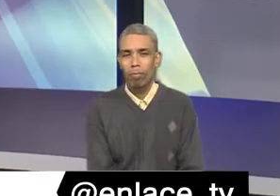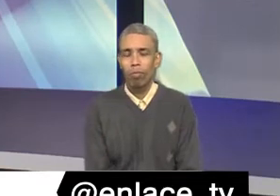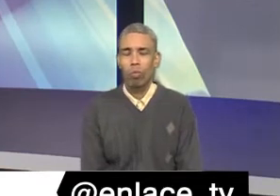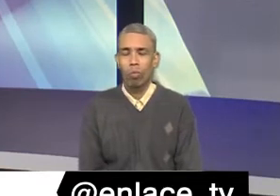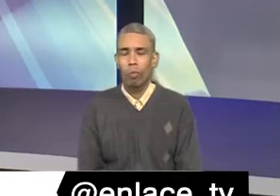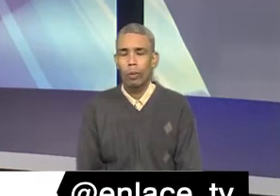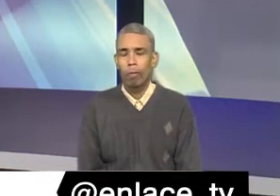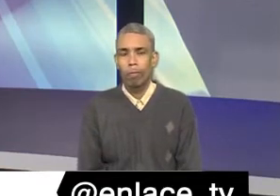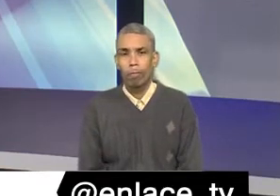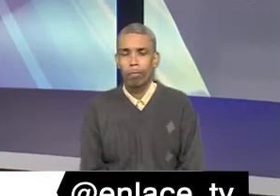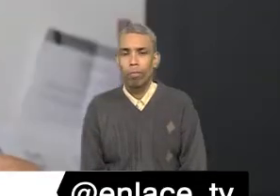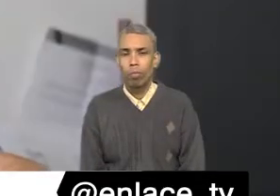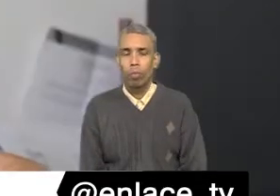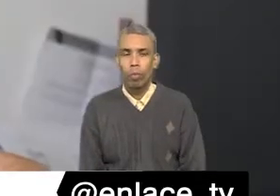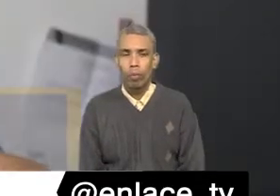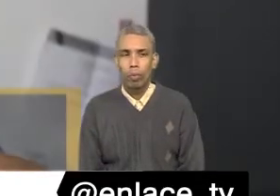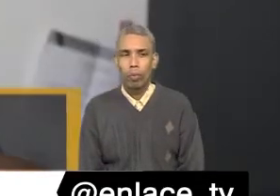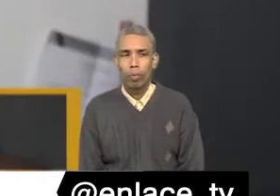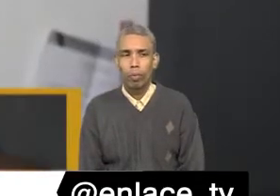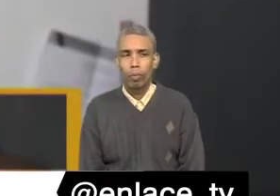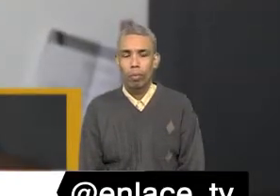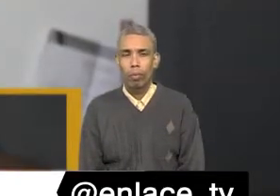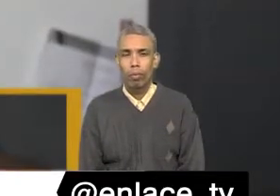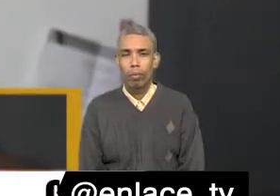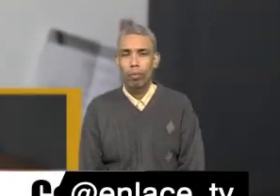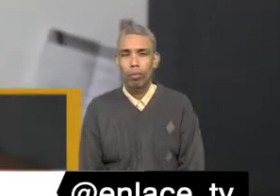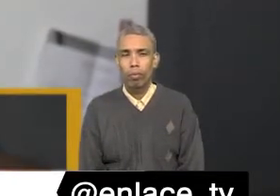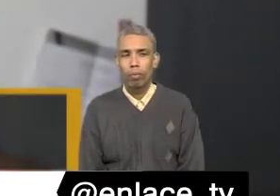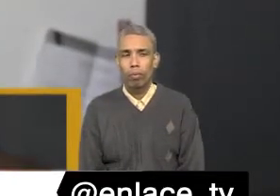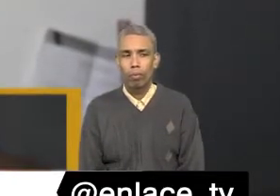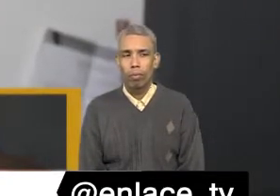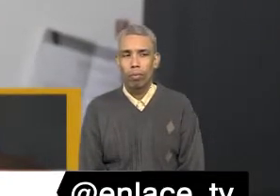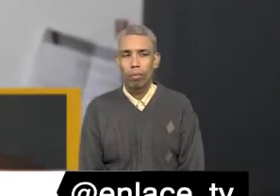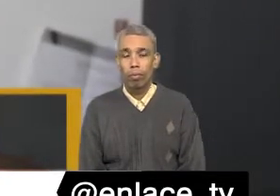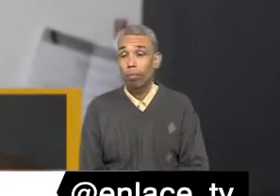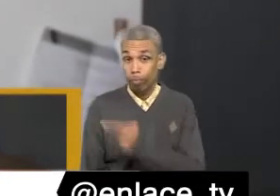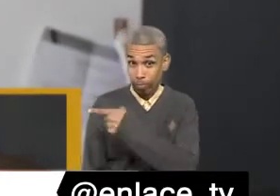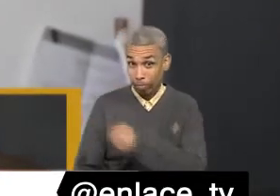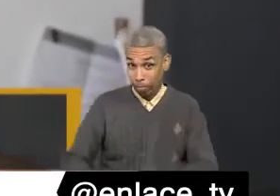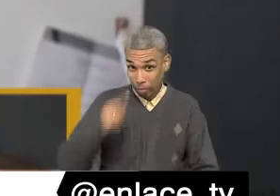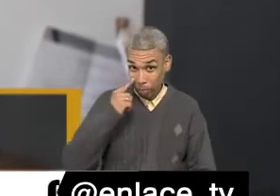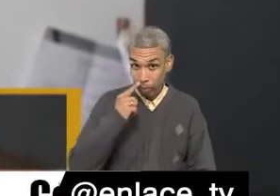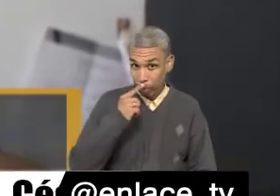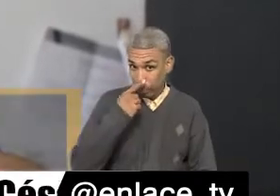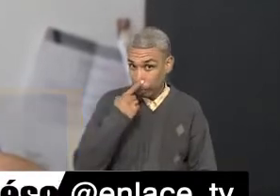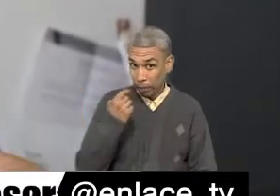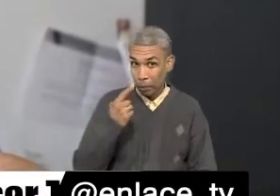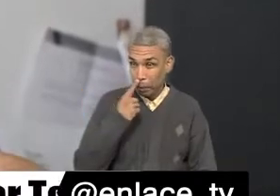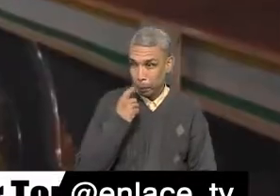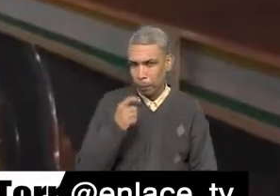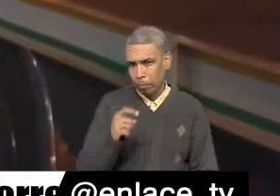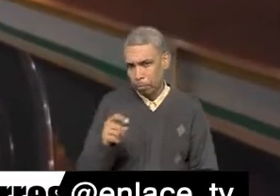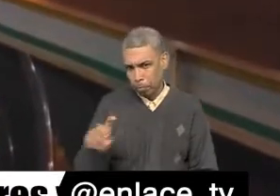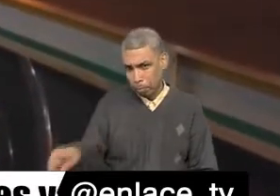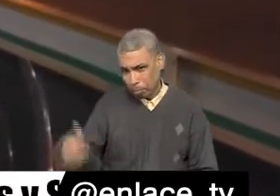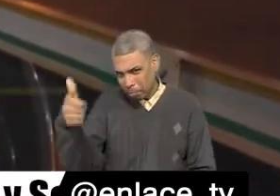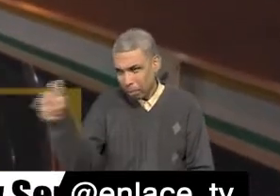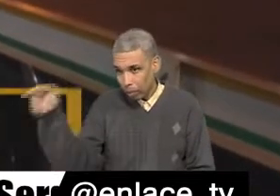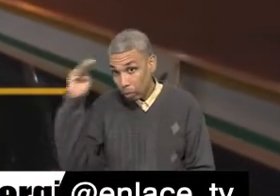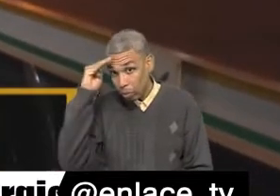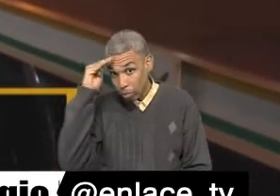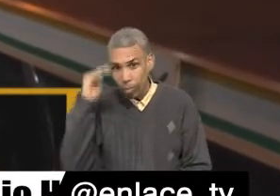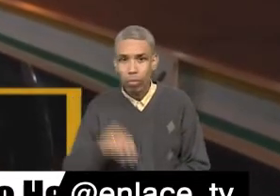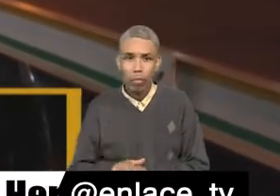sector. Fernando Lizarazo, comandante de la Inspección de Tránsito y Transporte del municipio, se refirió acerca del accidente del